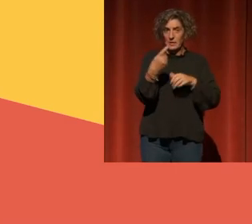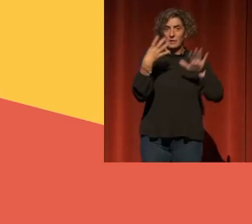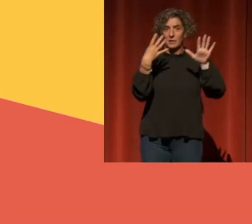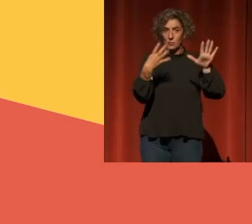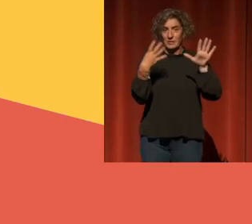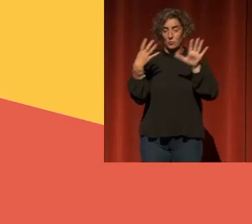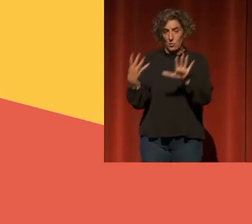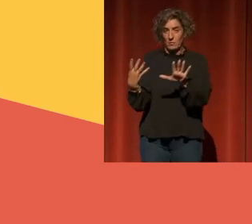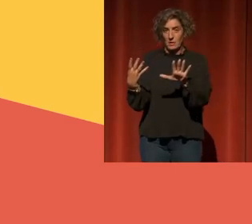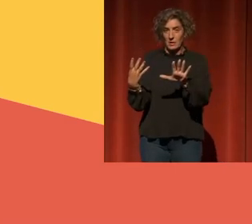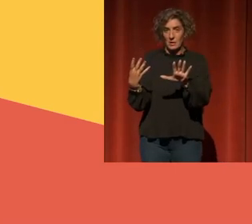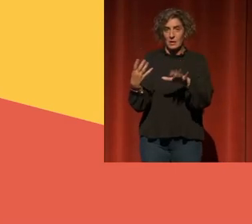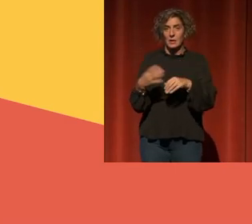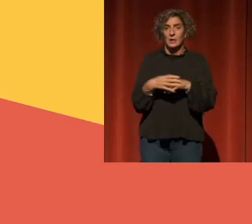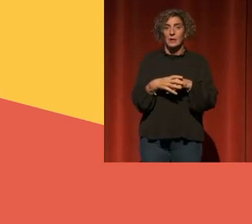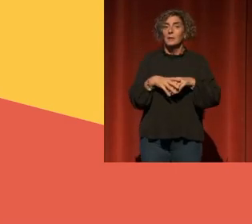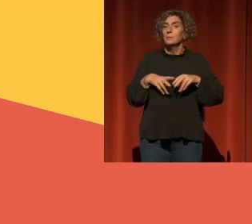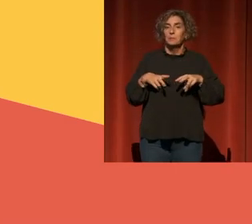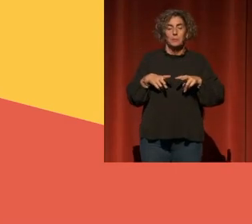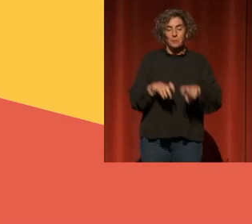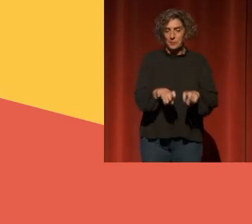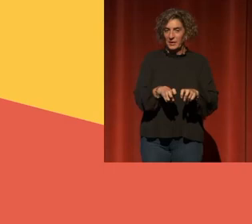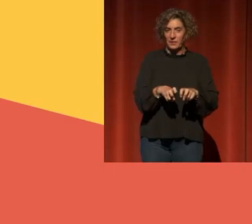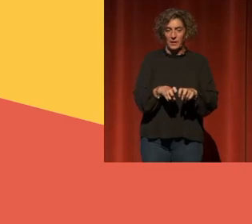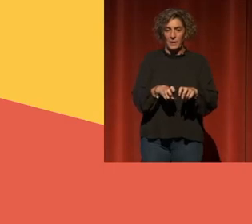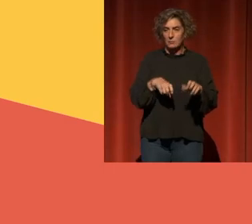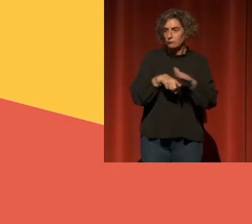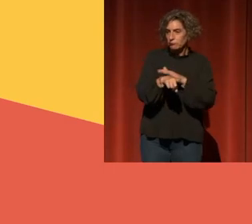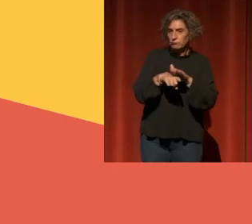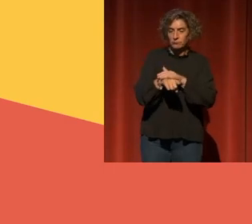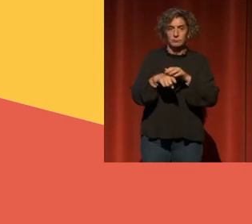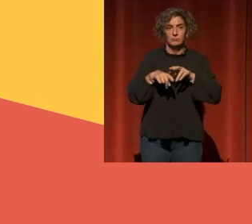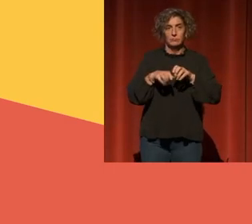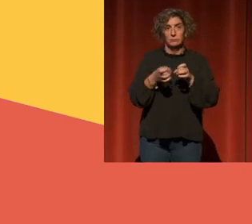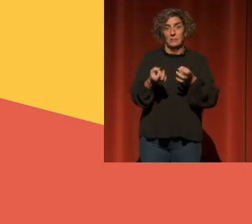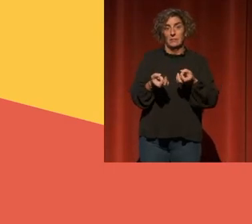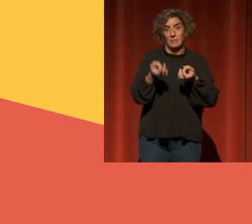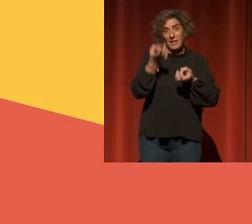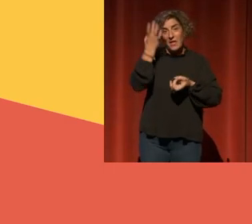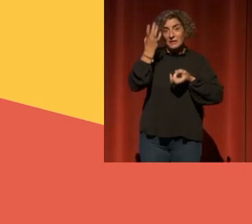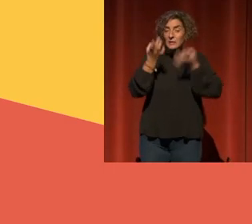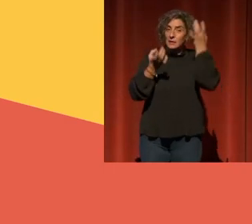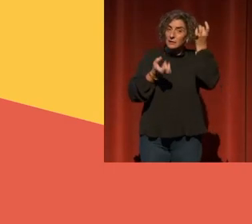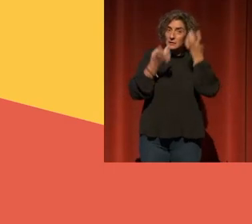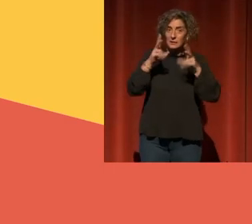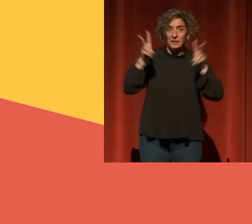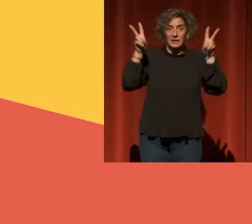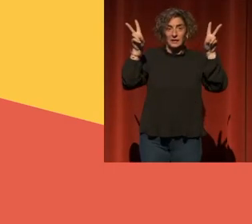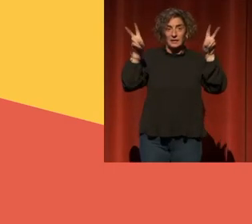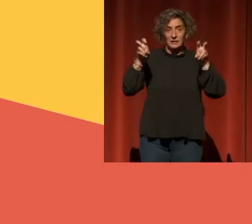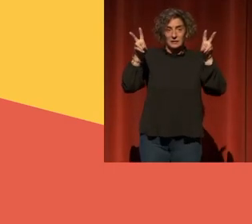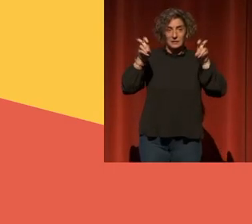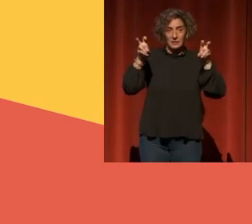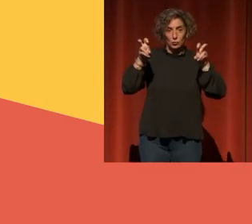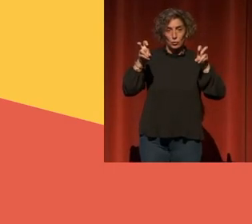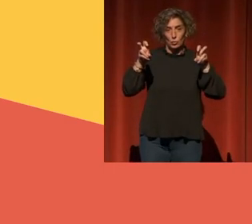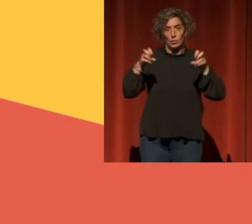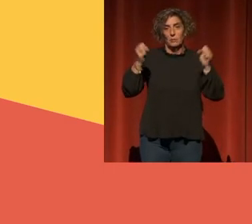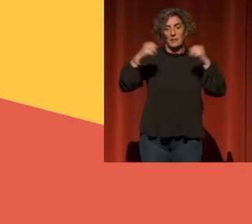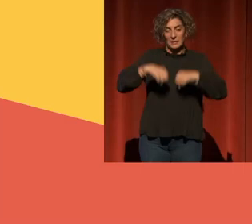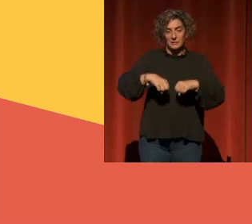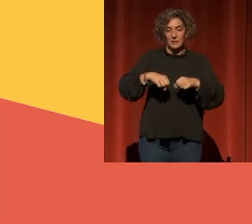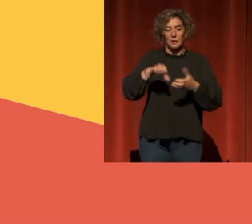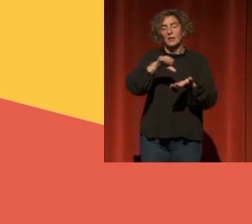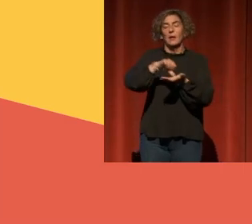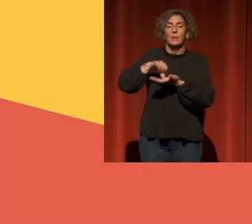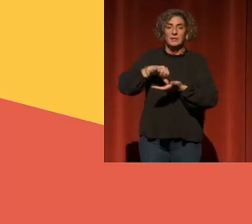1999 se empiezan a lanzar una serie de iniciativas que llevan por título capitales europeas de la cultura y que